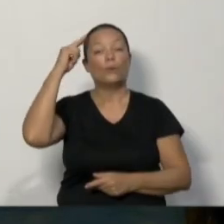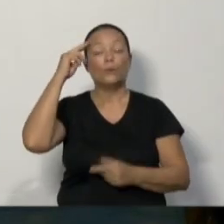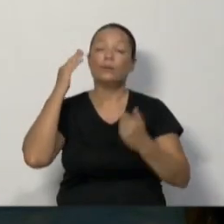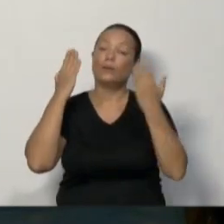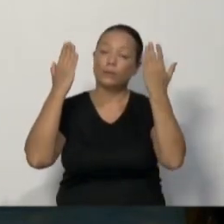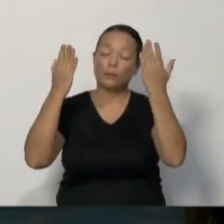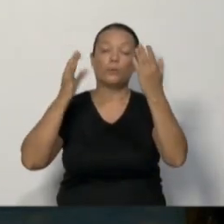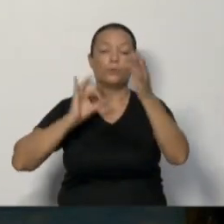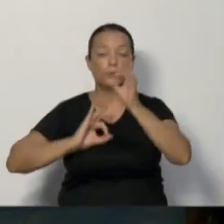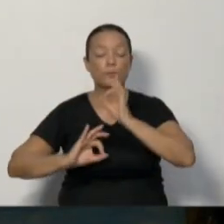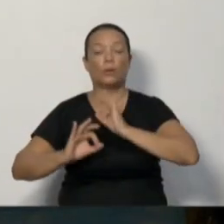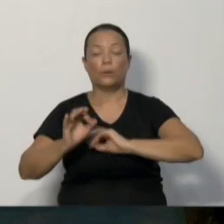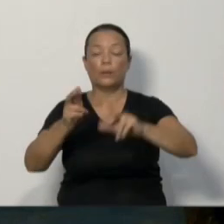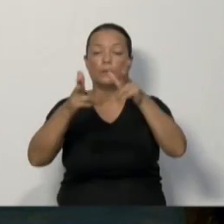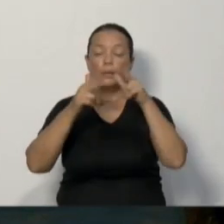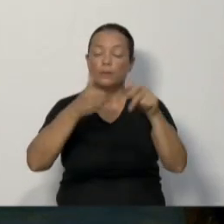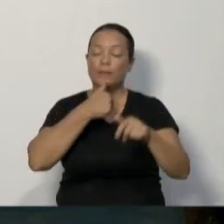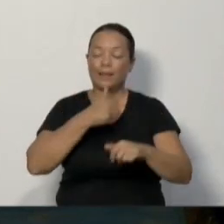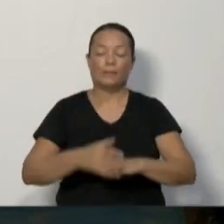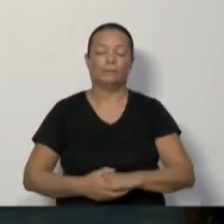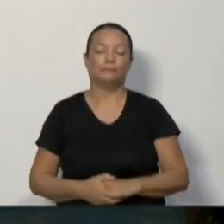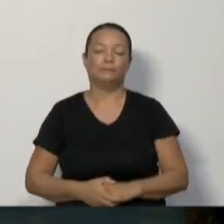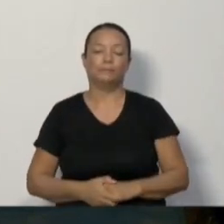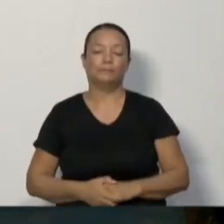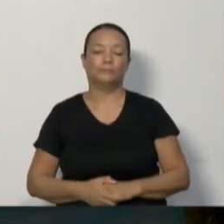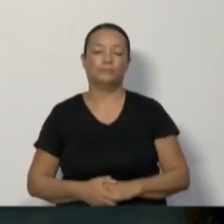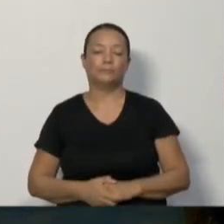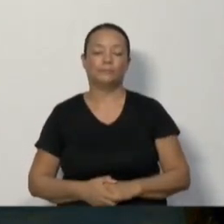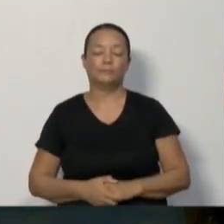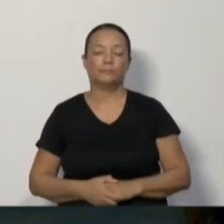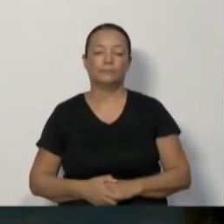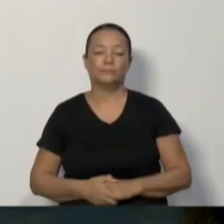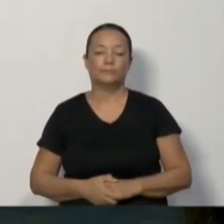todo honor y toda gloria por los siglos de los siglos. Amén.